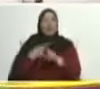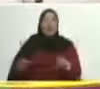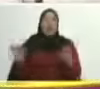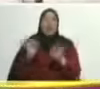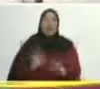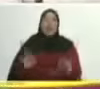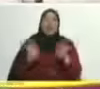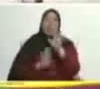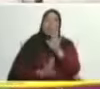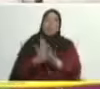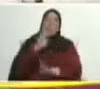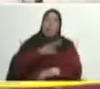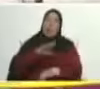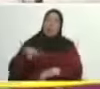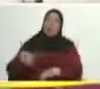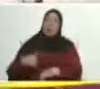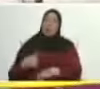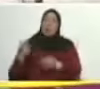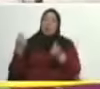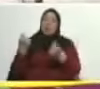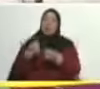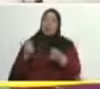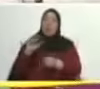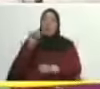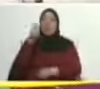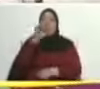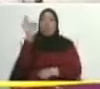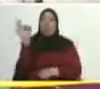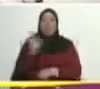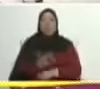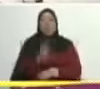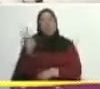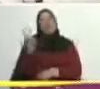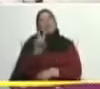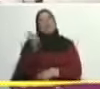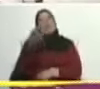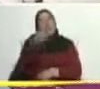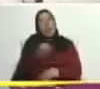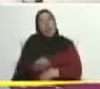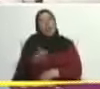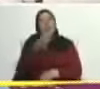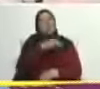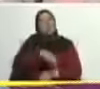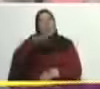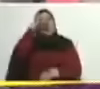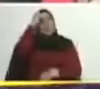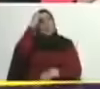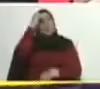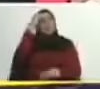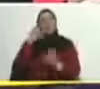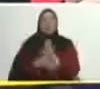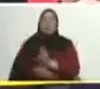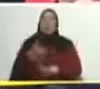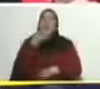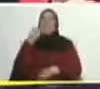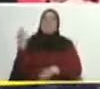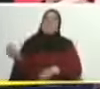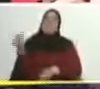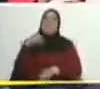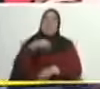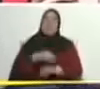apenas superamos ingresos del 10% de lo que Venezuela tuvo. Eso sí, aprendimos a hacer muchísimo